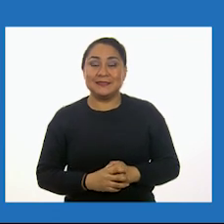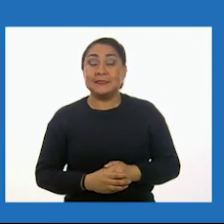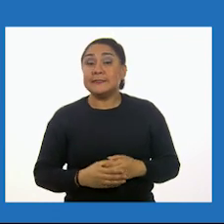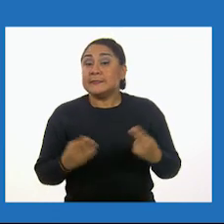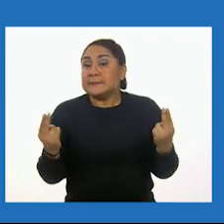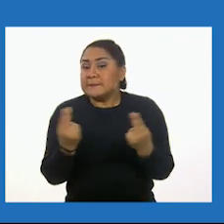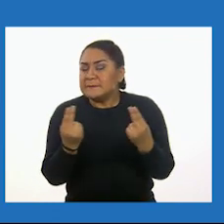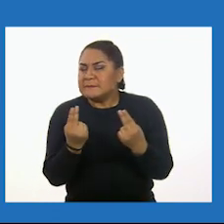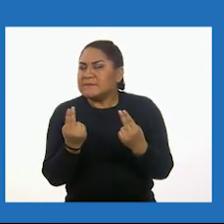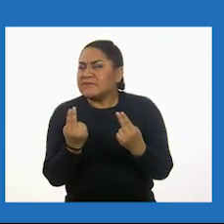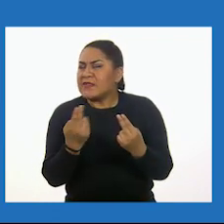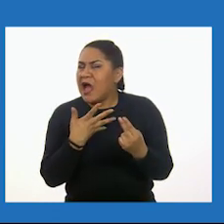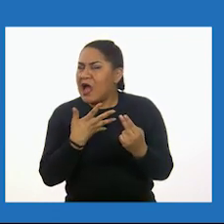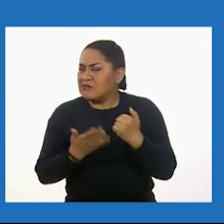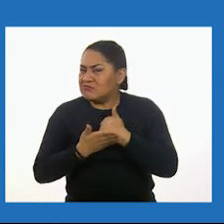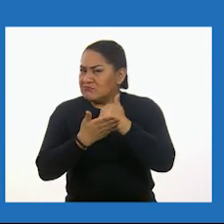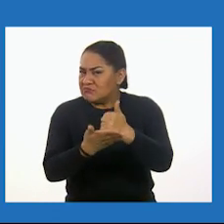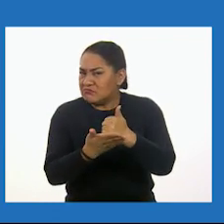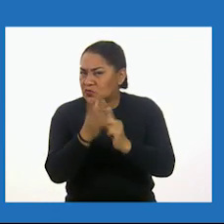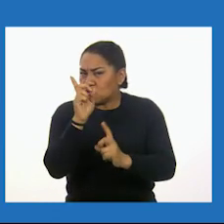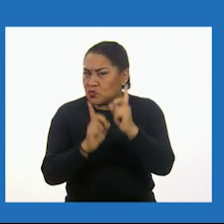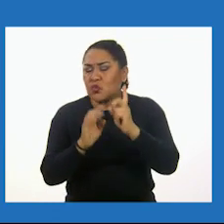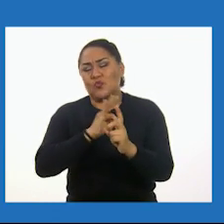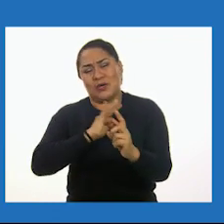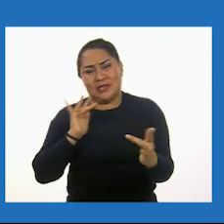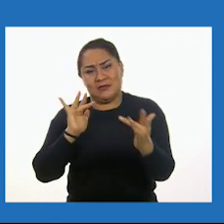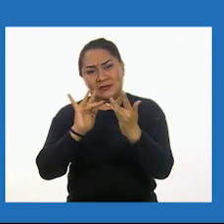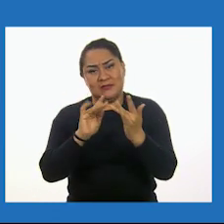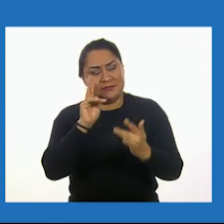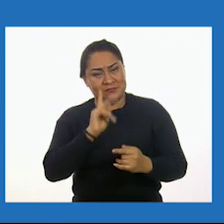Si necesitas ayuda para resolver tus dudas, contáctanos.